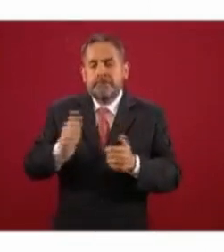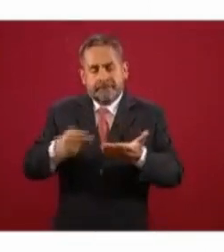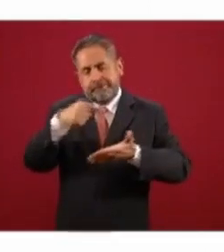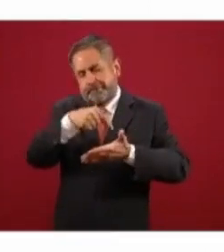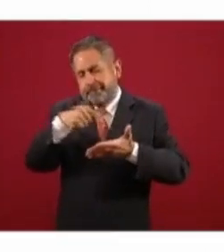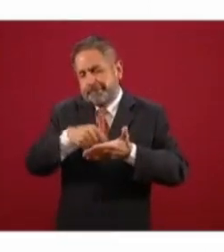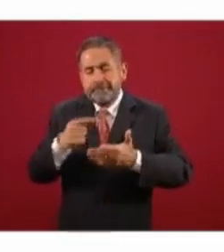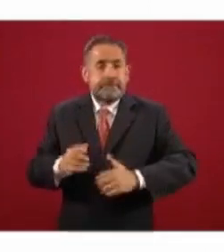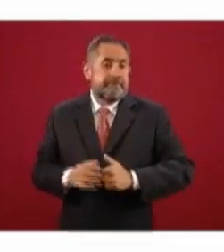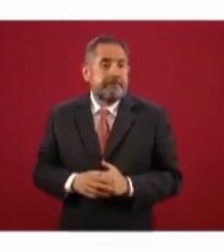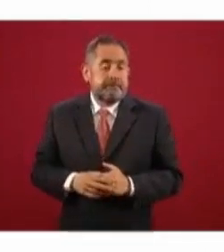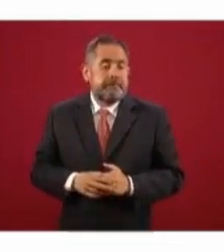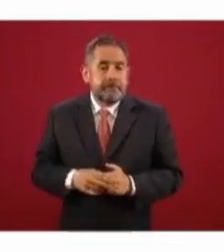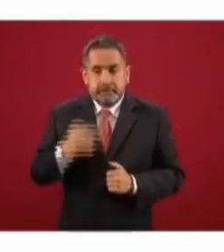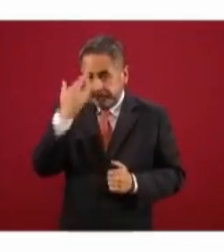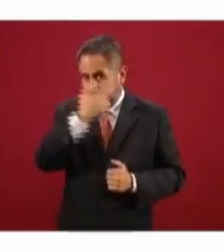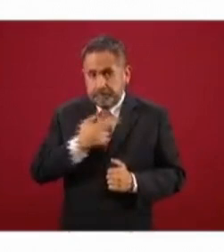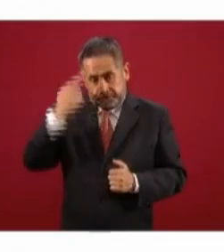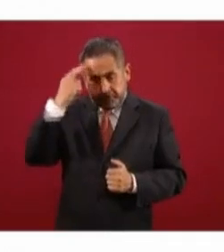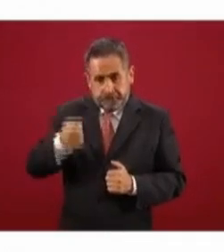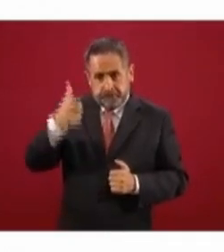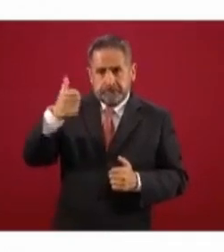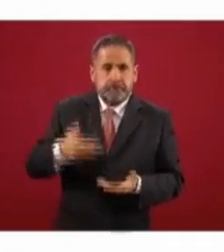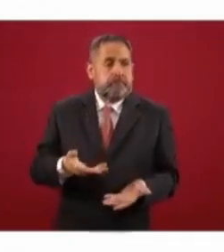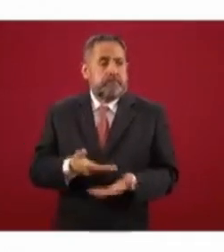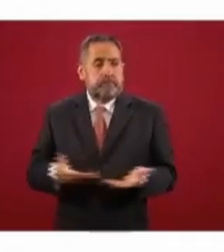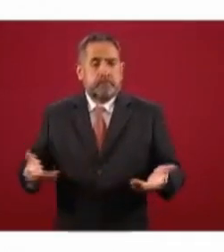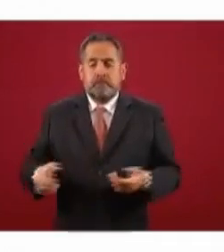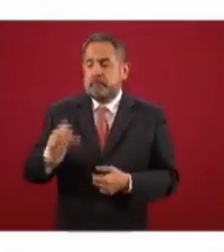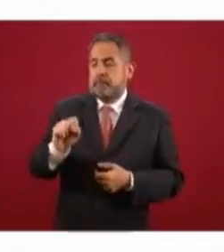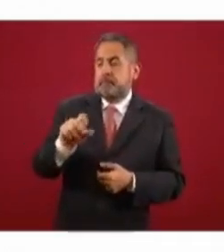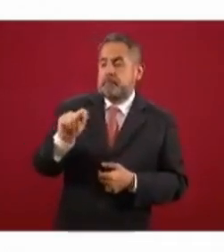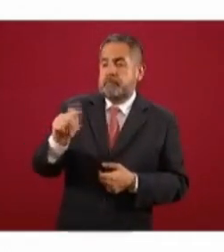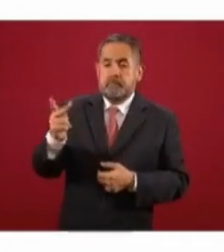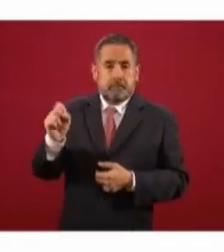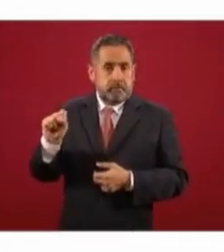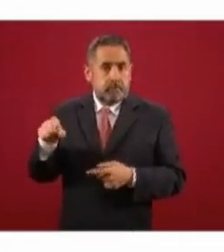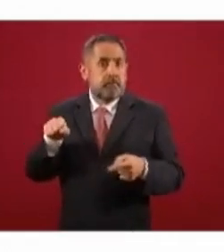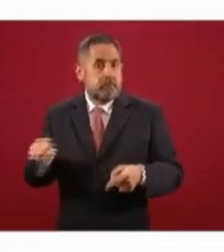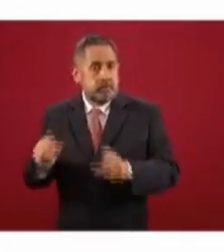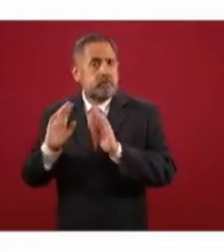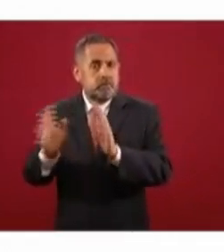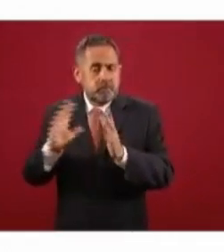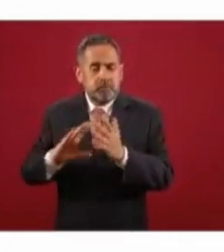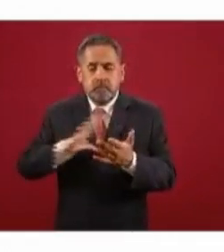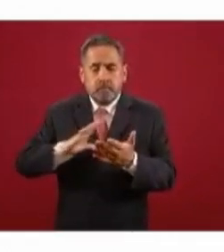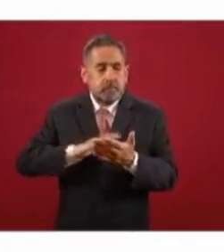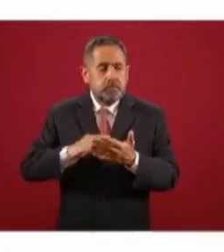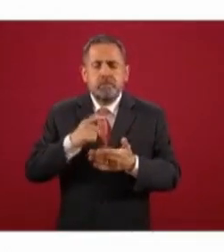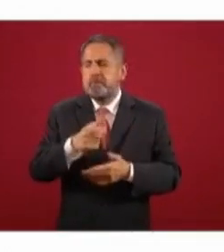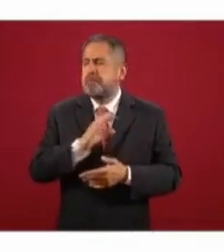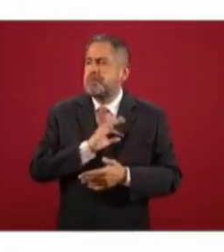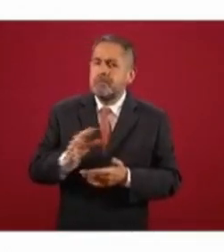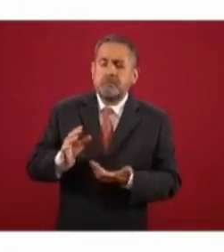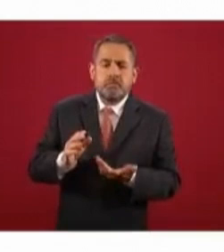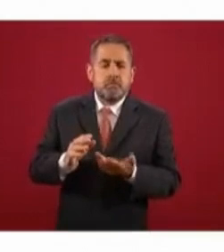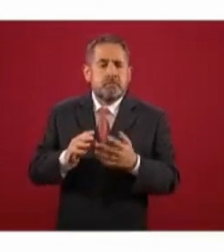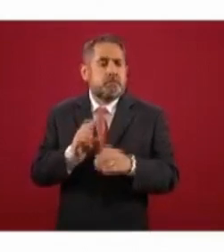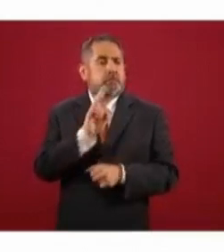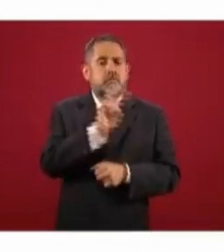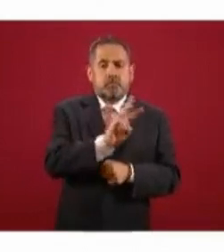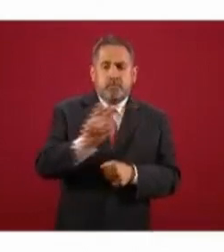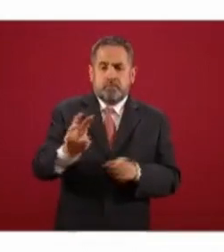dicho contrato. Hoy en día la Secretaría del Trabajo ya tiene a disposición una